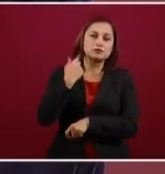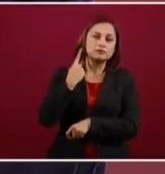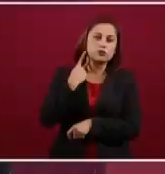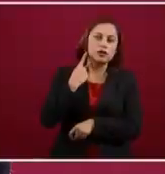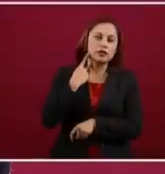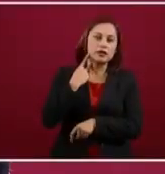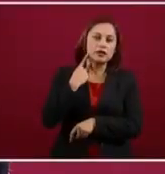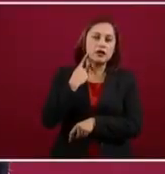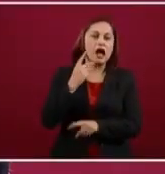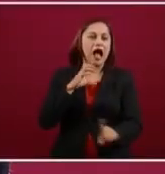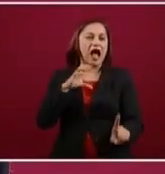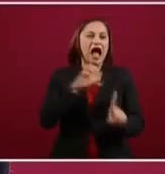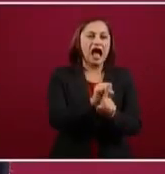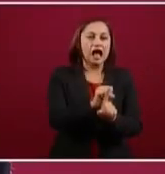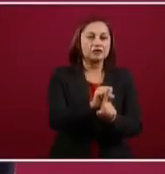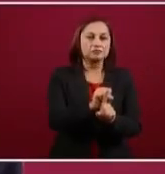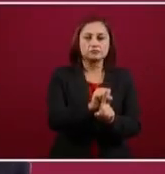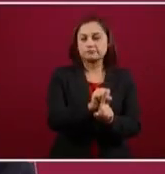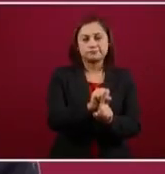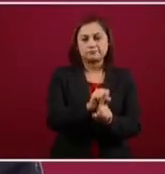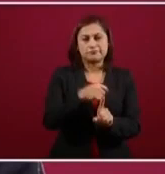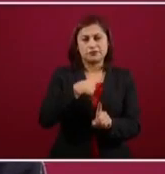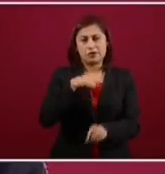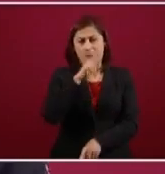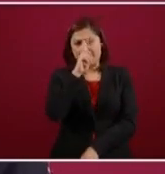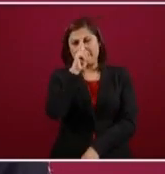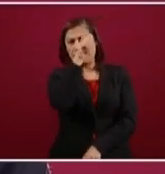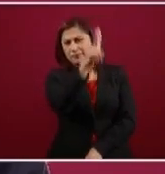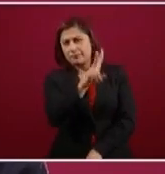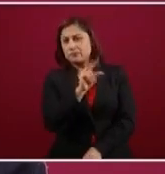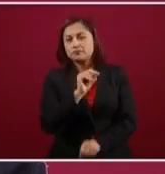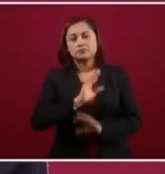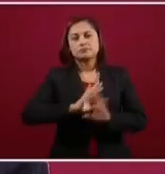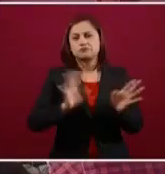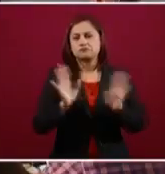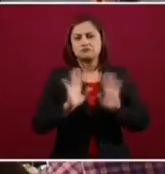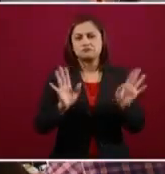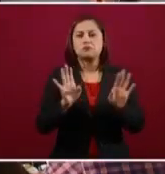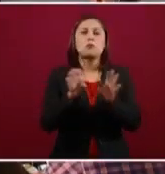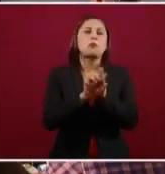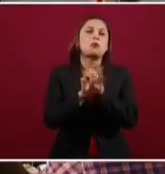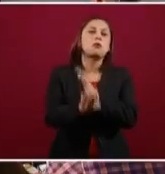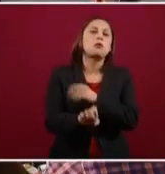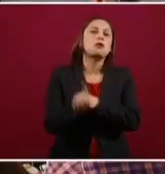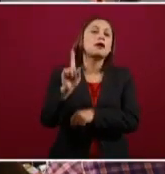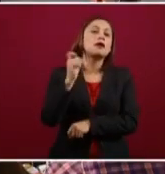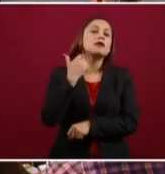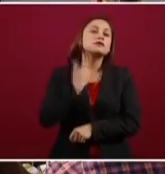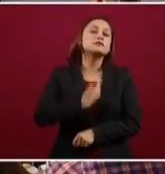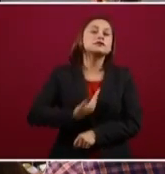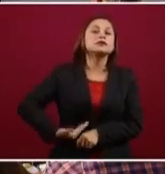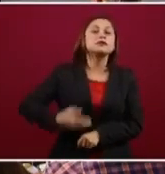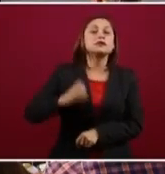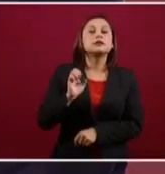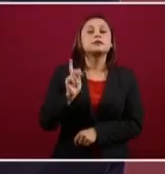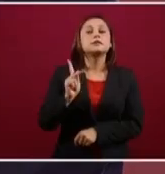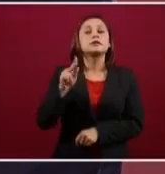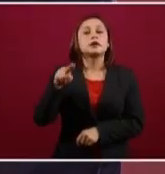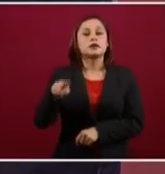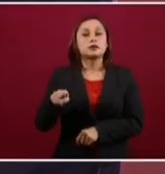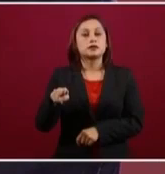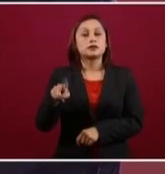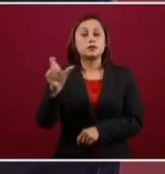venganza. En el caso del presidente Peña, hasta en el discurso de toma de posición,